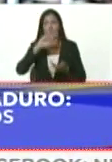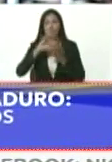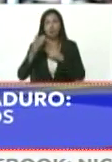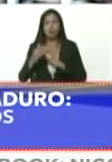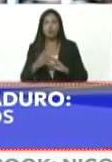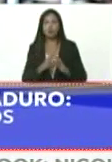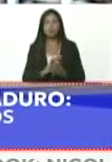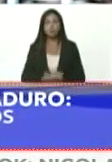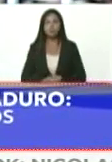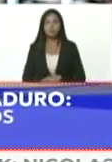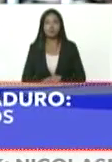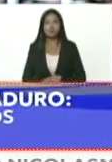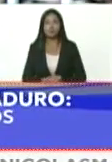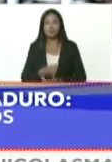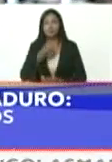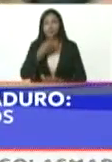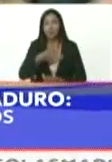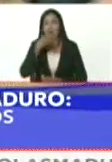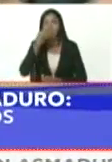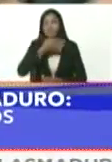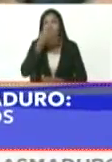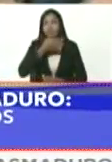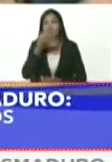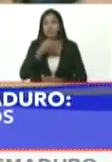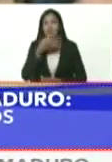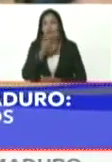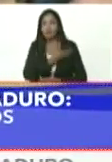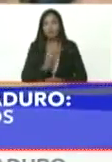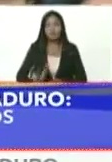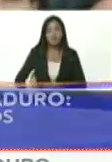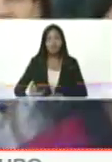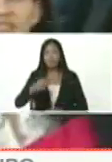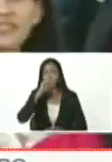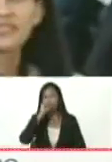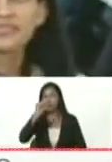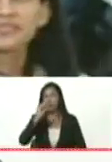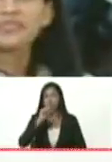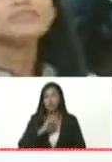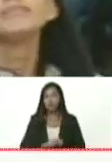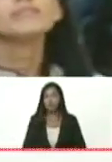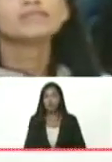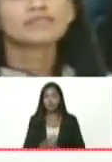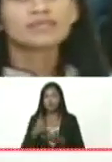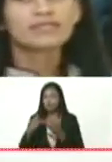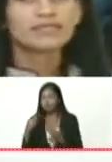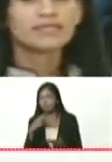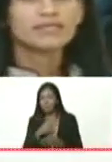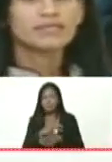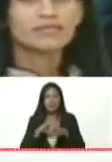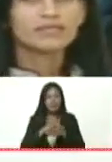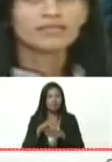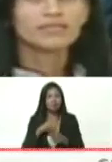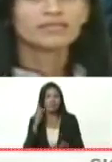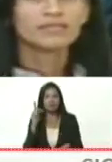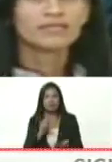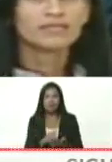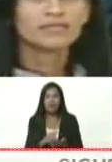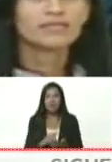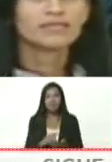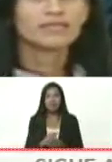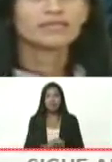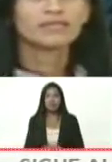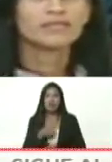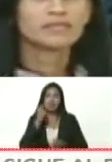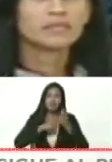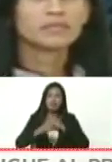Buenas tardes, camarada. Adelante, Texalia. Constitucional, nuestro presidente Nicolás Maduro y a los demás ministros presentes en este acto de